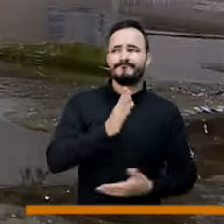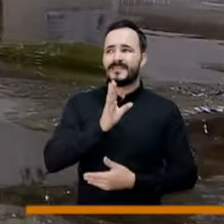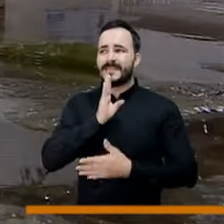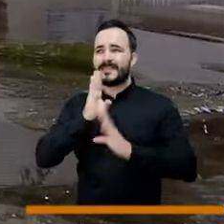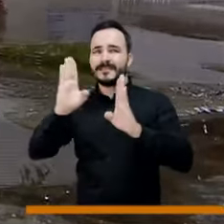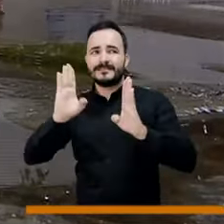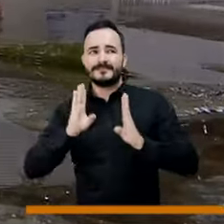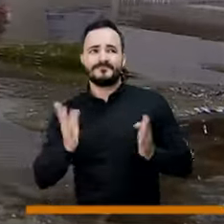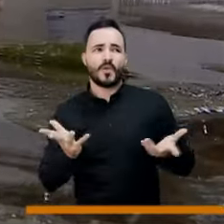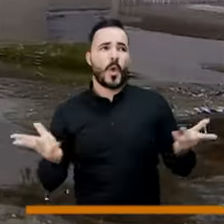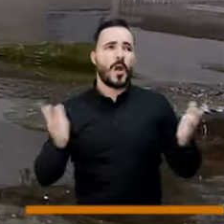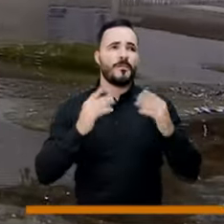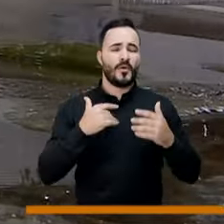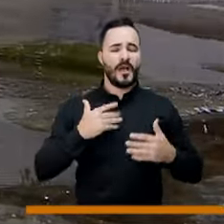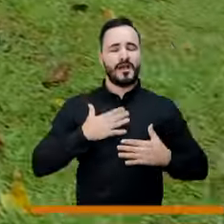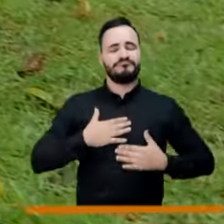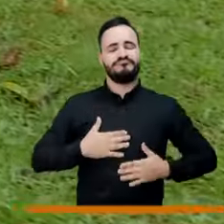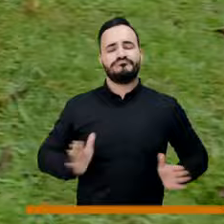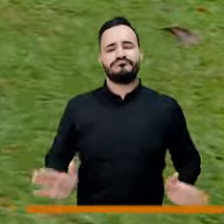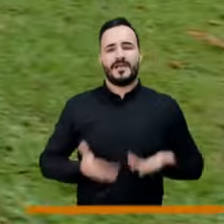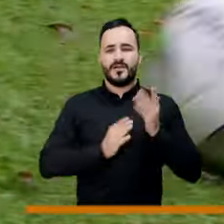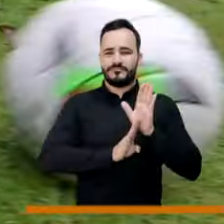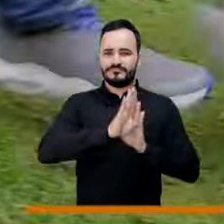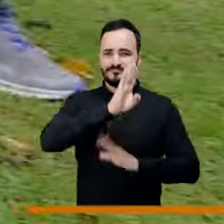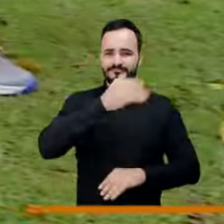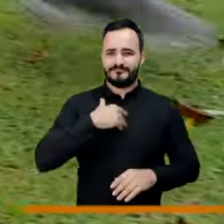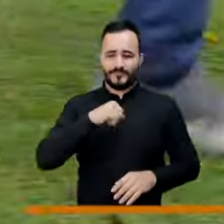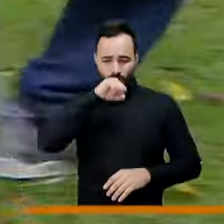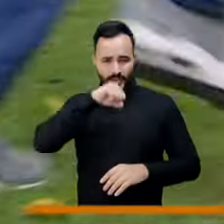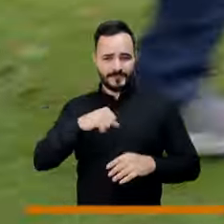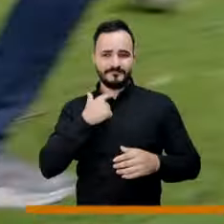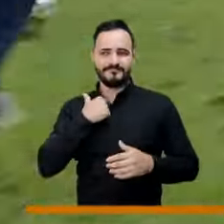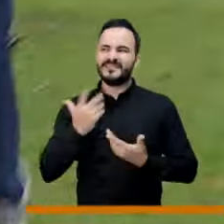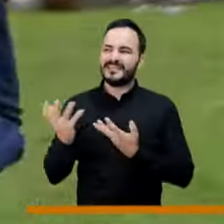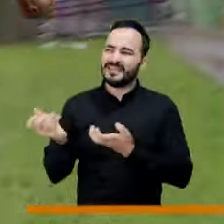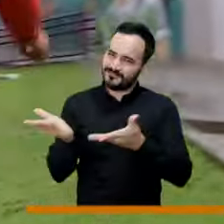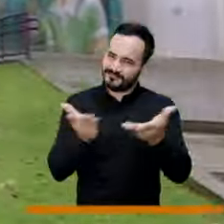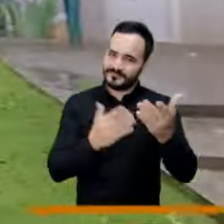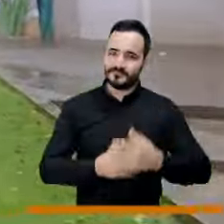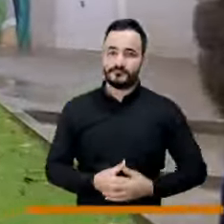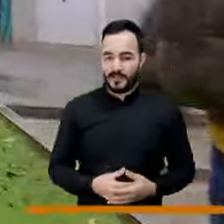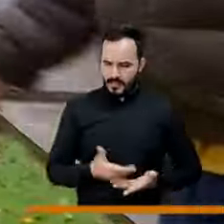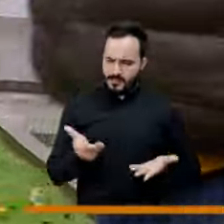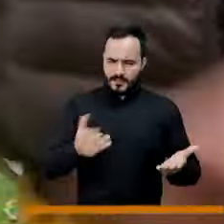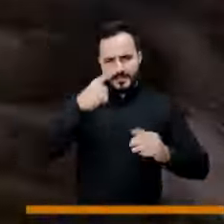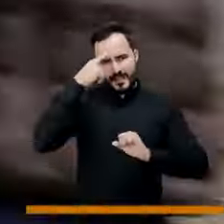actividades que son sus pasiones? Que él es capaz y que las familias entiendan que los niños